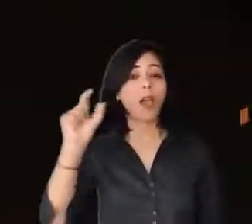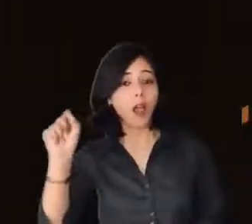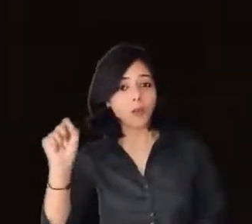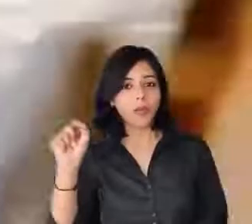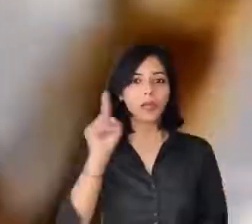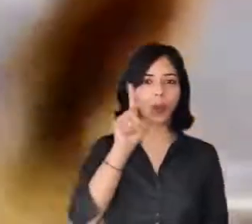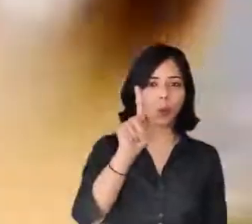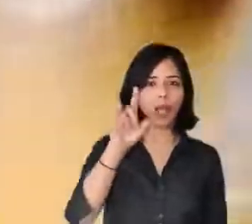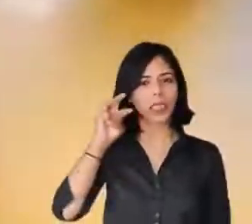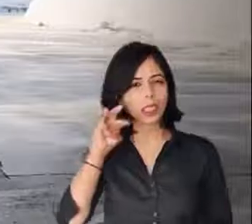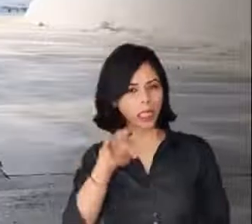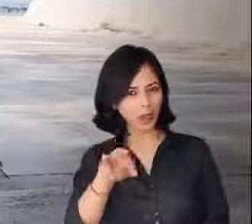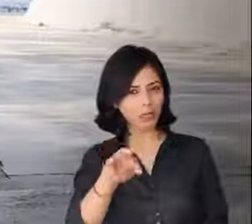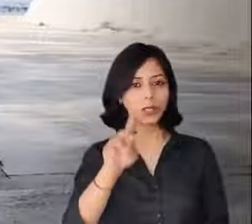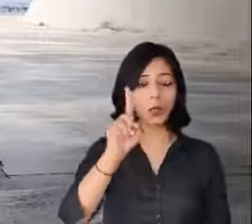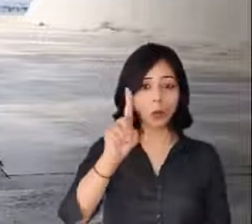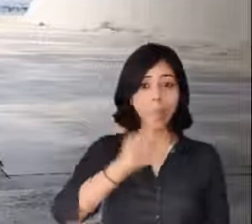sencilla para la desaparición de Robin.